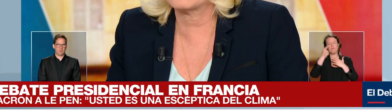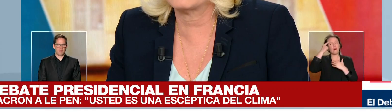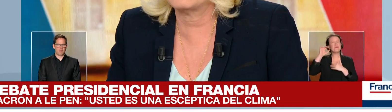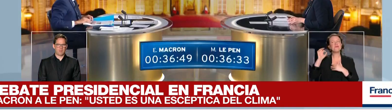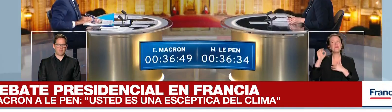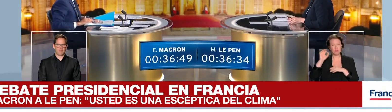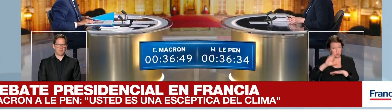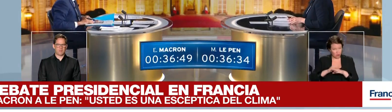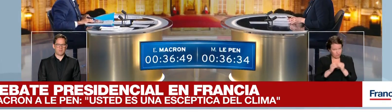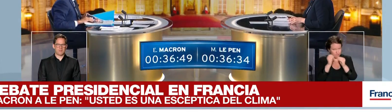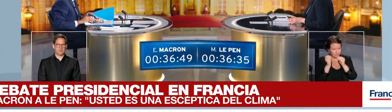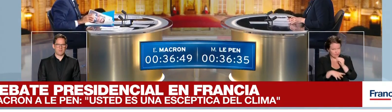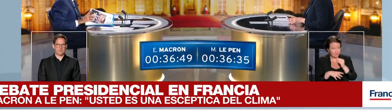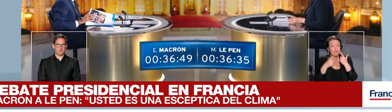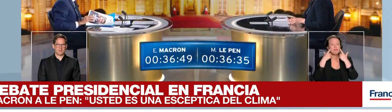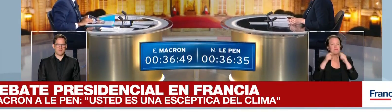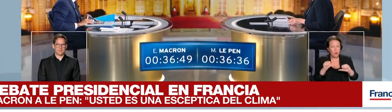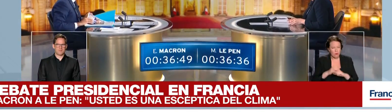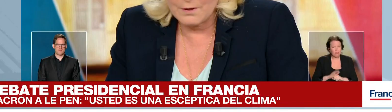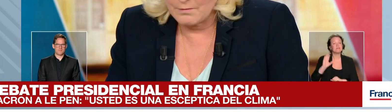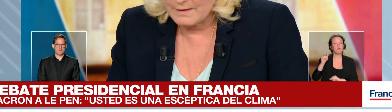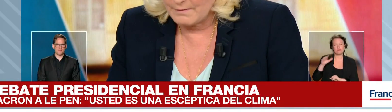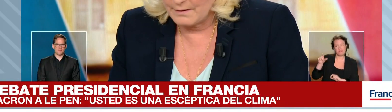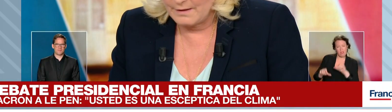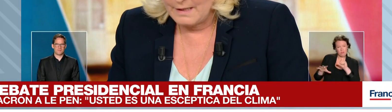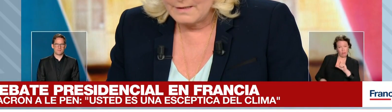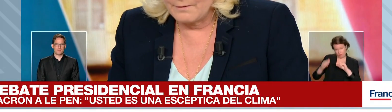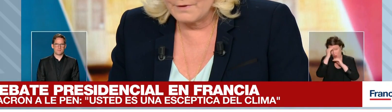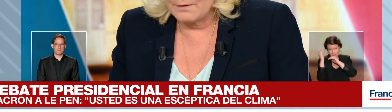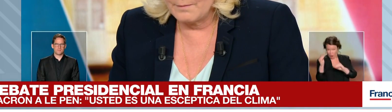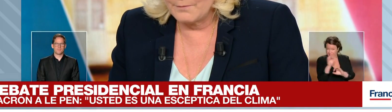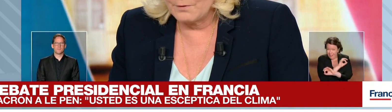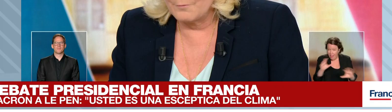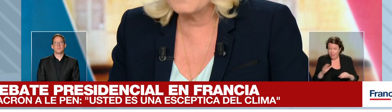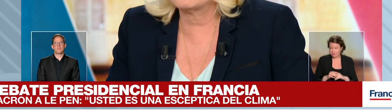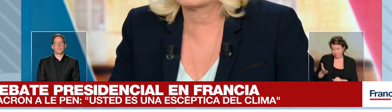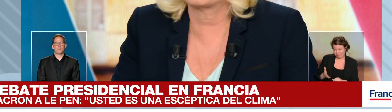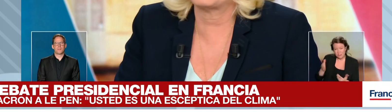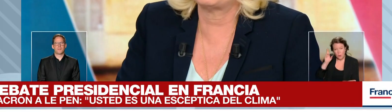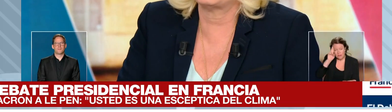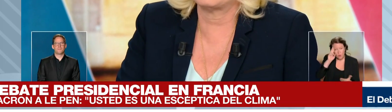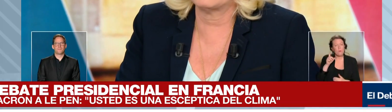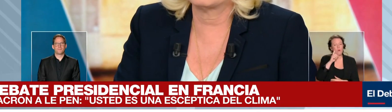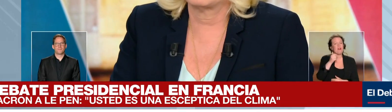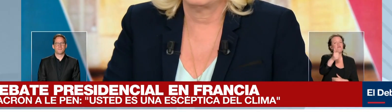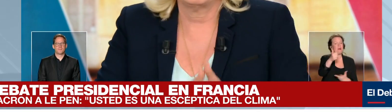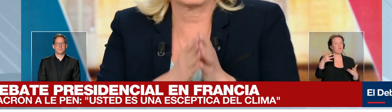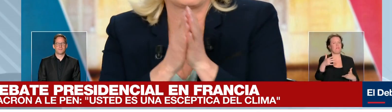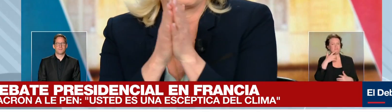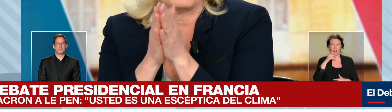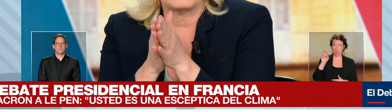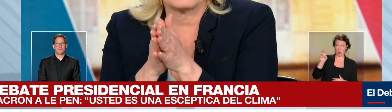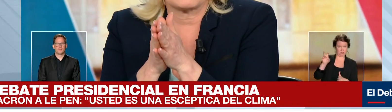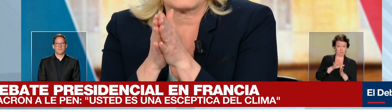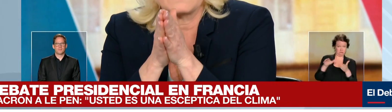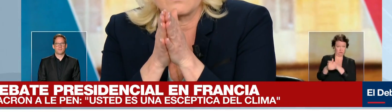creen en su voluntad de resolver todos estos problemas. Y voy a decirle por qué ellos tienen razón. Usted